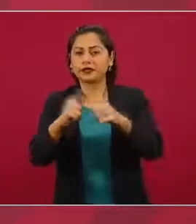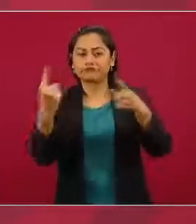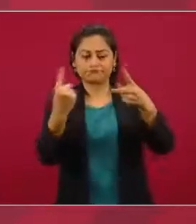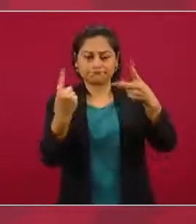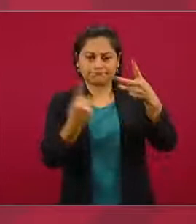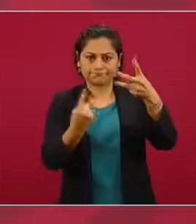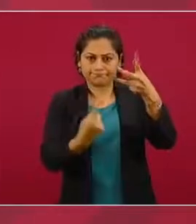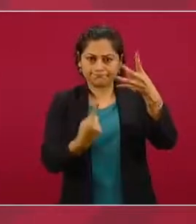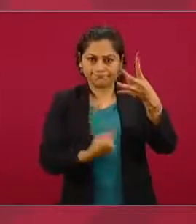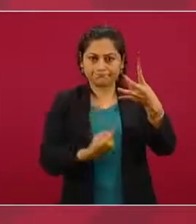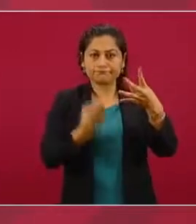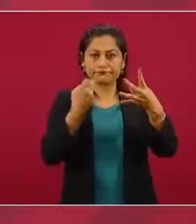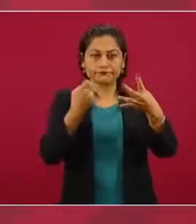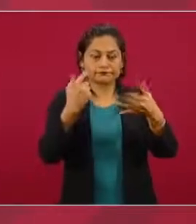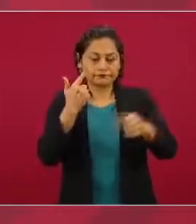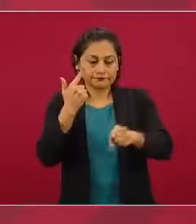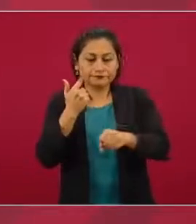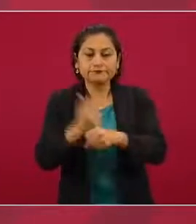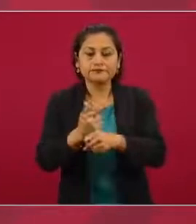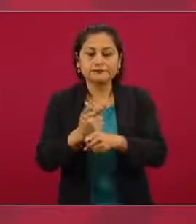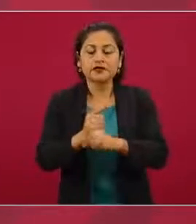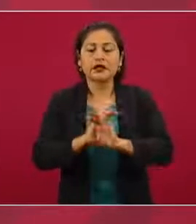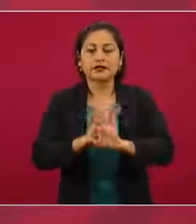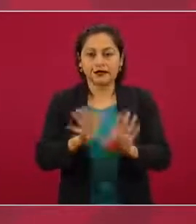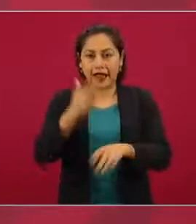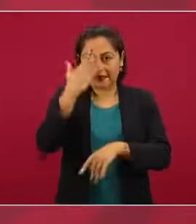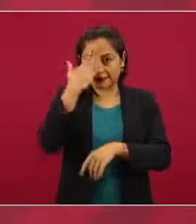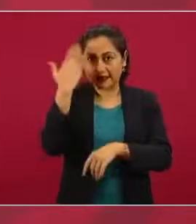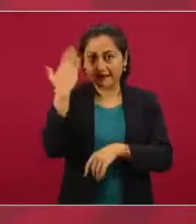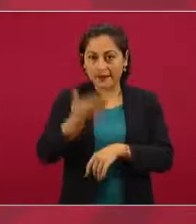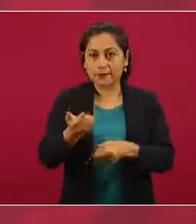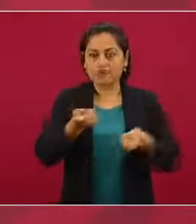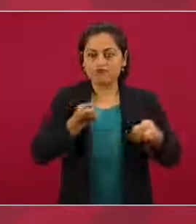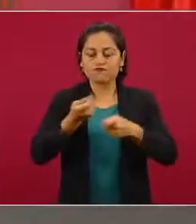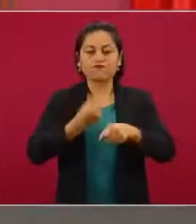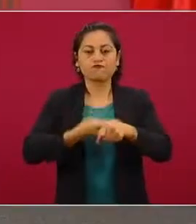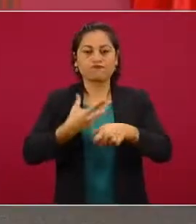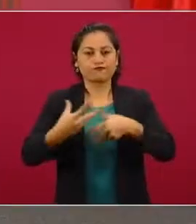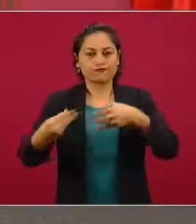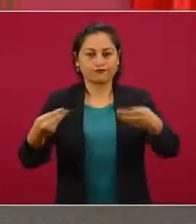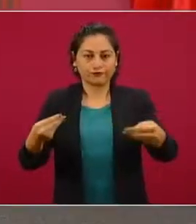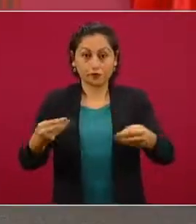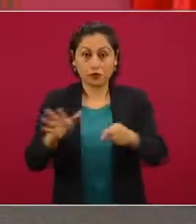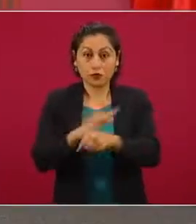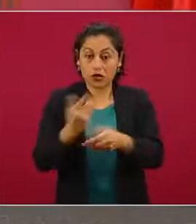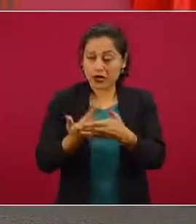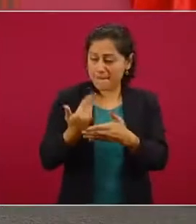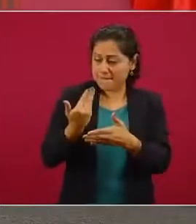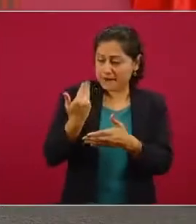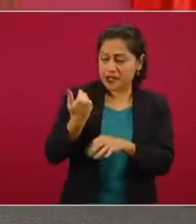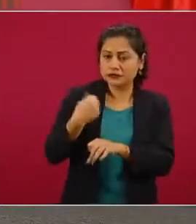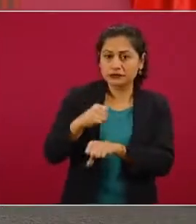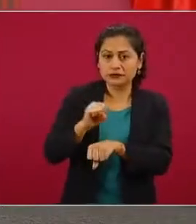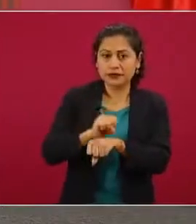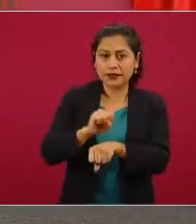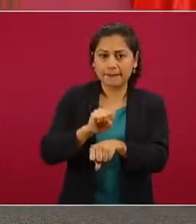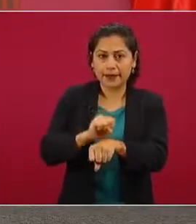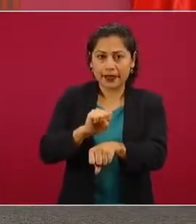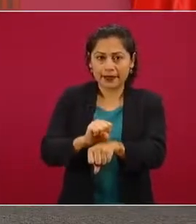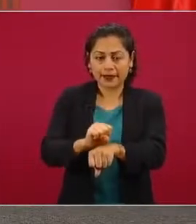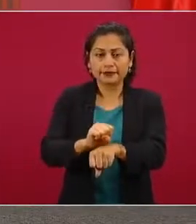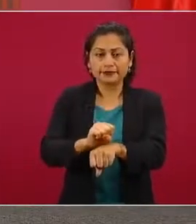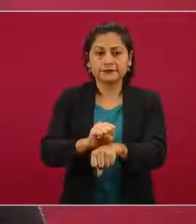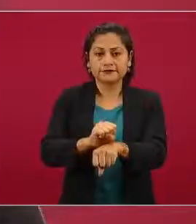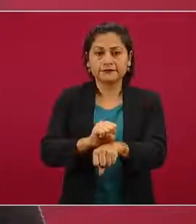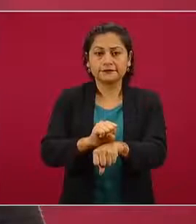buena noticia de que estamos en control de la epidemia. Hubo algunos días, semanas en que esto se volvió un